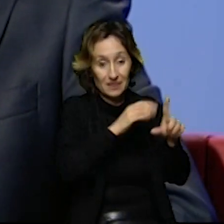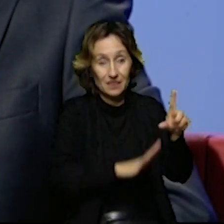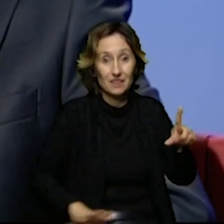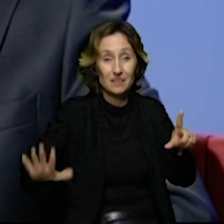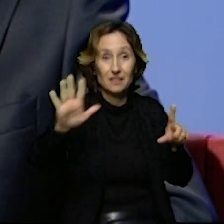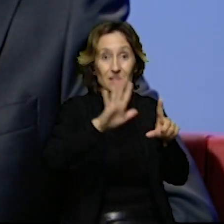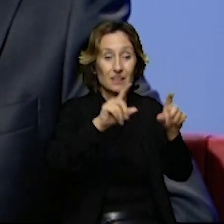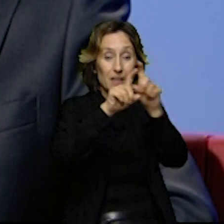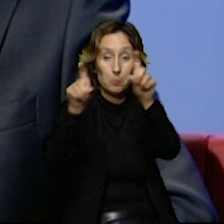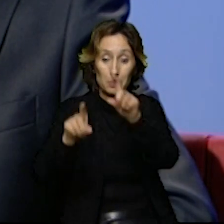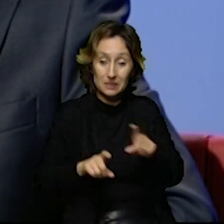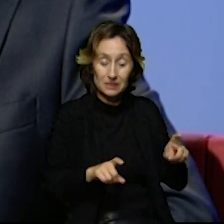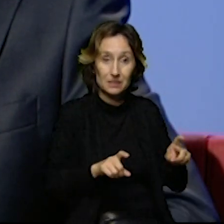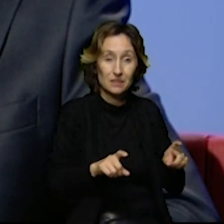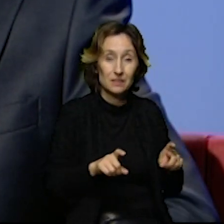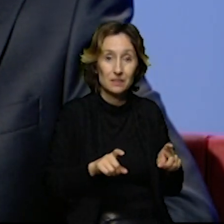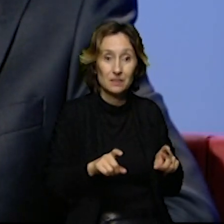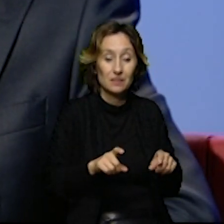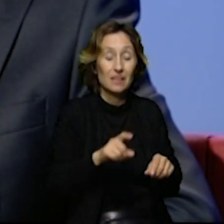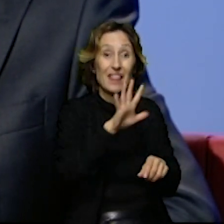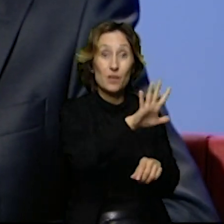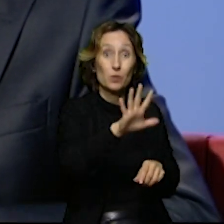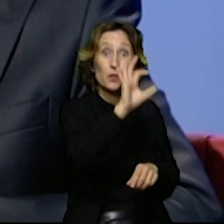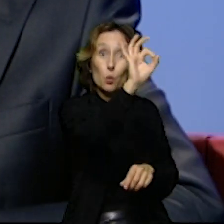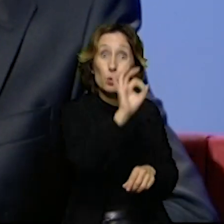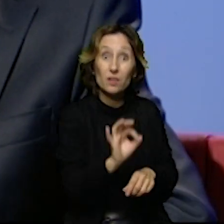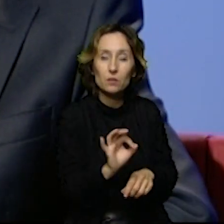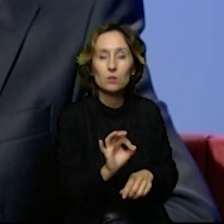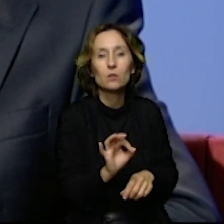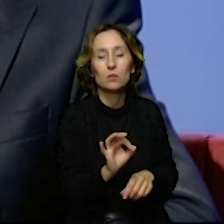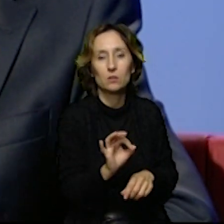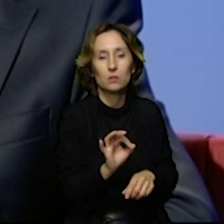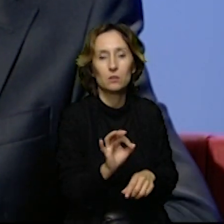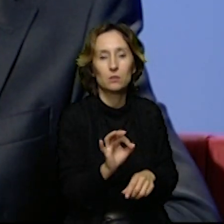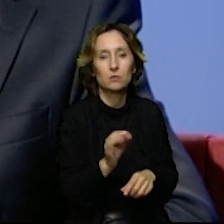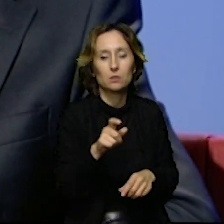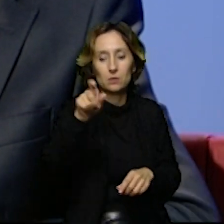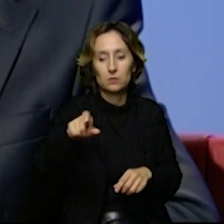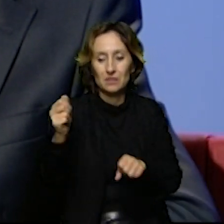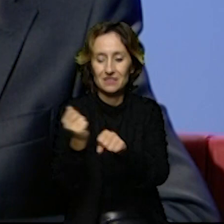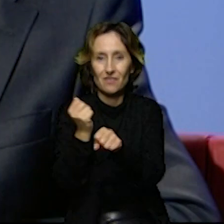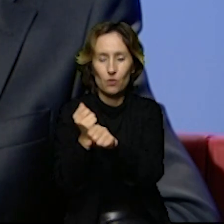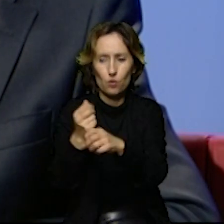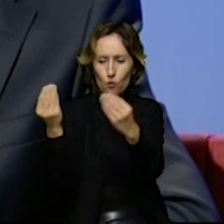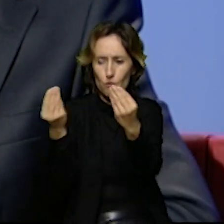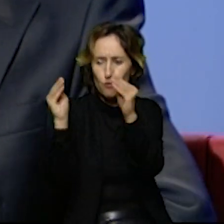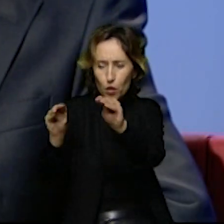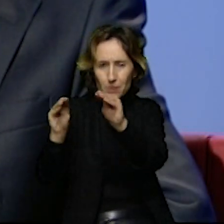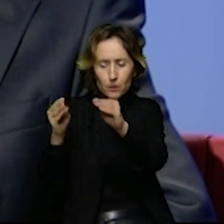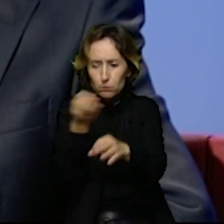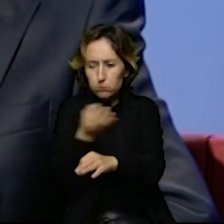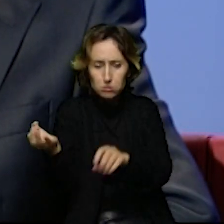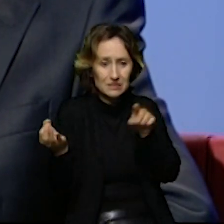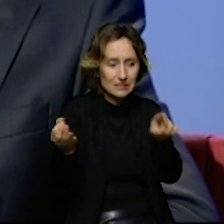el 55% de las empresas tienen dificultades para encontrar trabajadores con la formación que